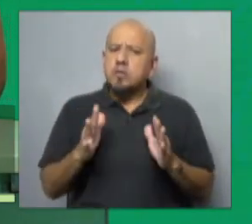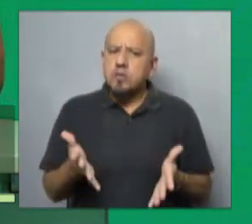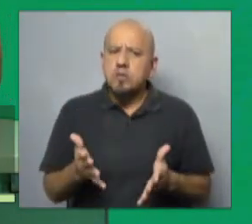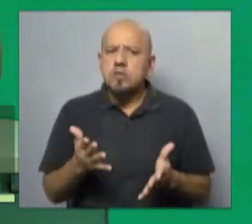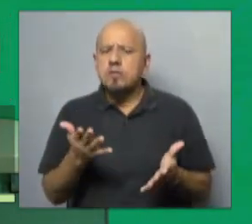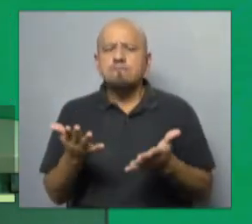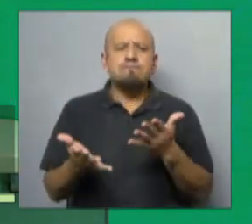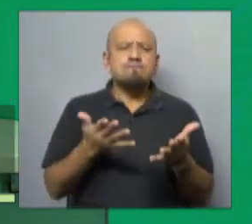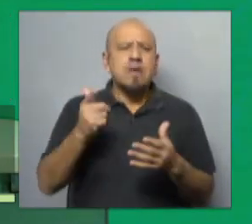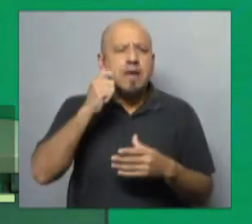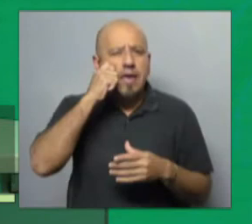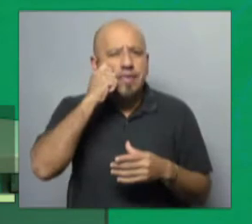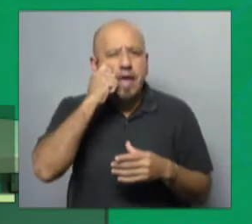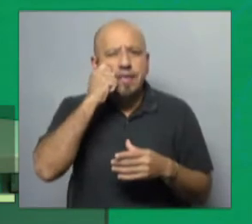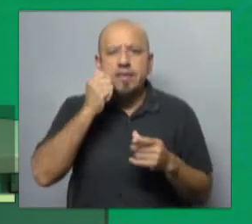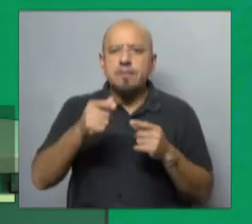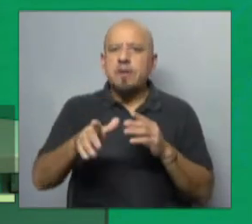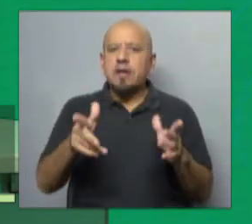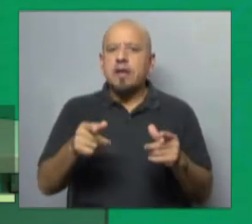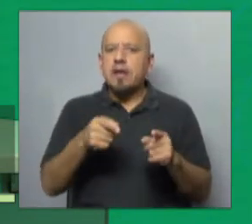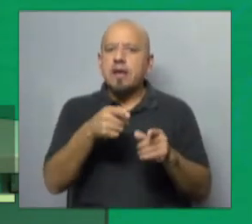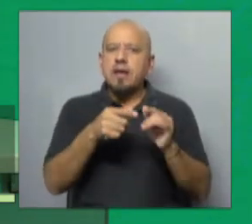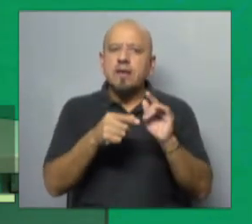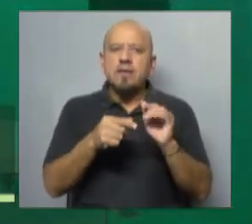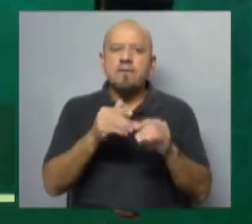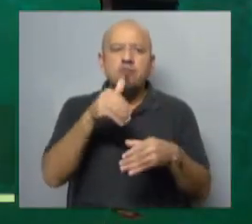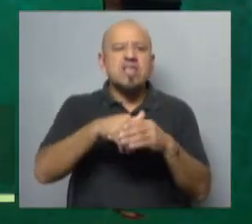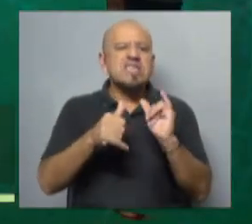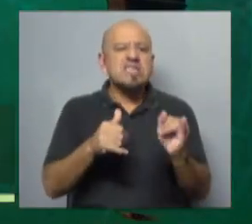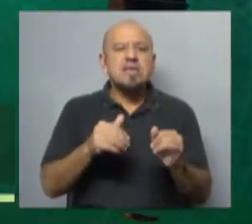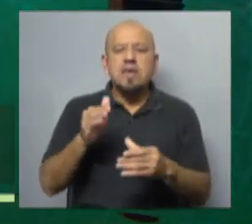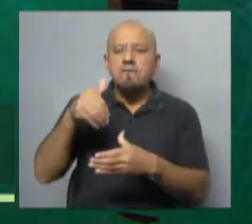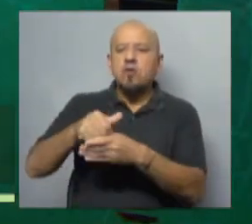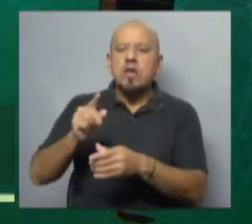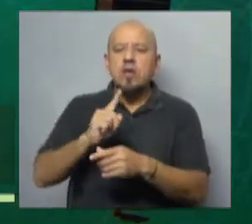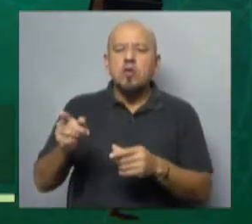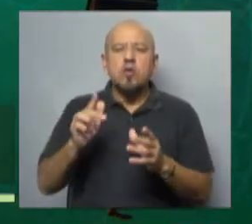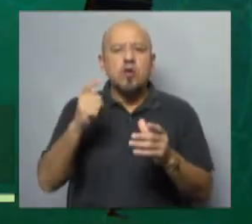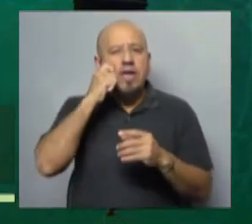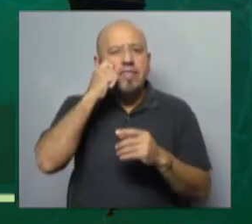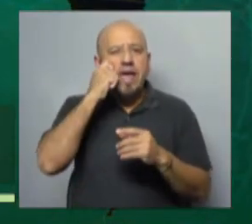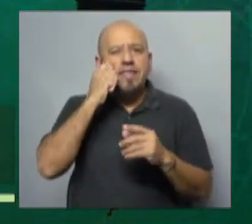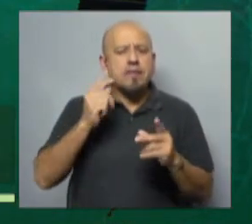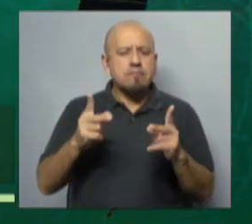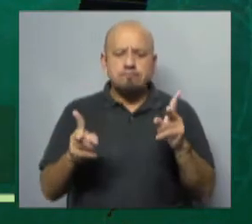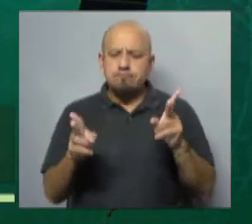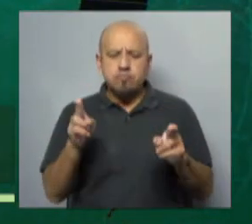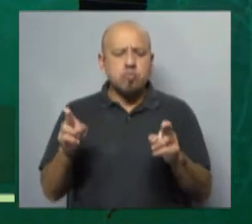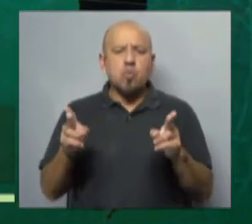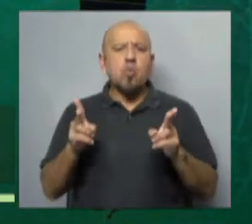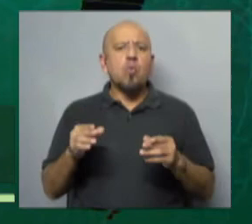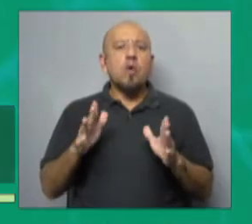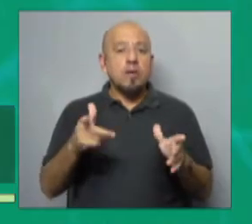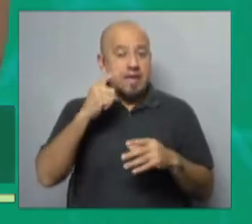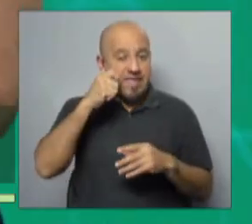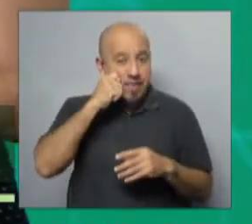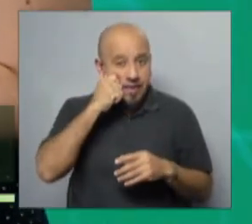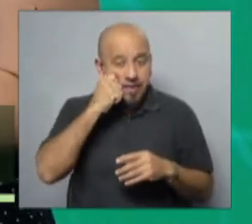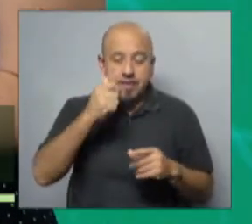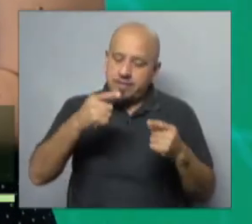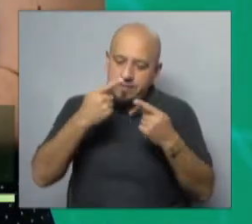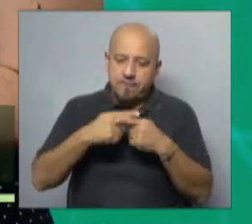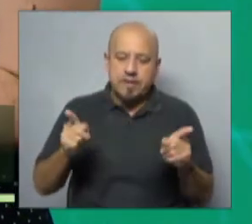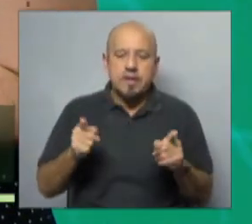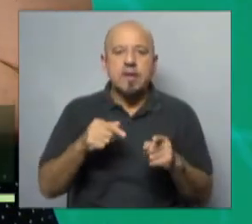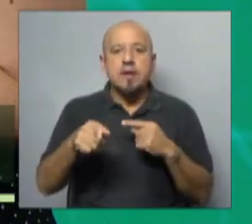franjas etáreas predominantes en un sector y en el otro si bueno ahora hacíamos referencia justamente a las ciudades distintas acá lo vemos